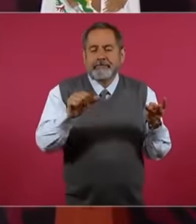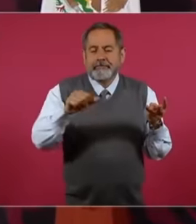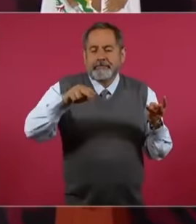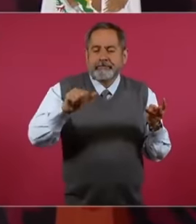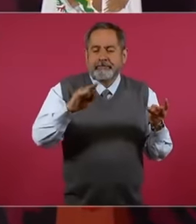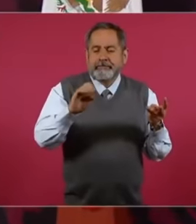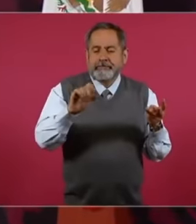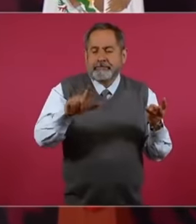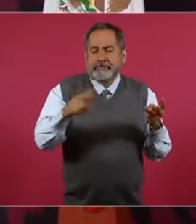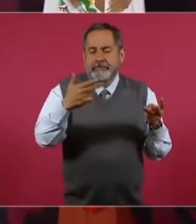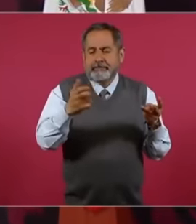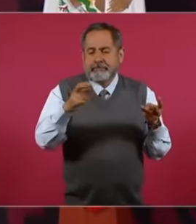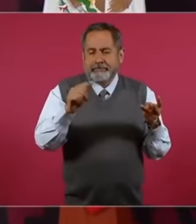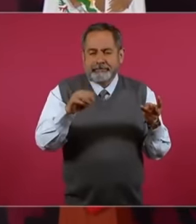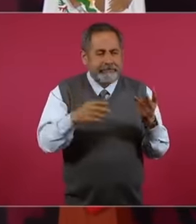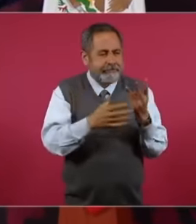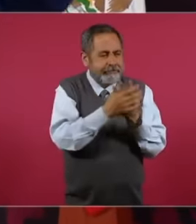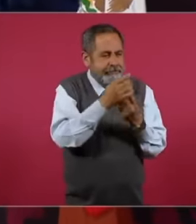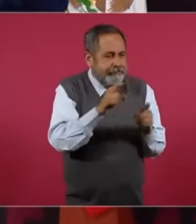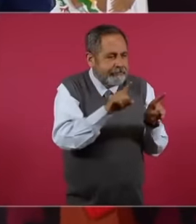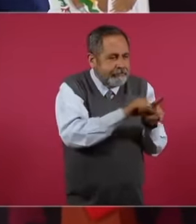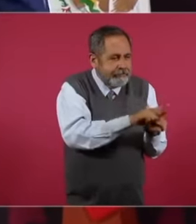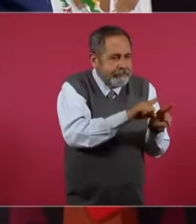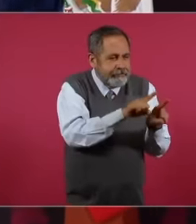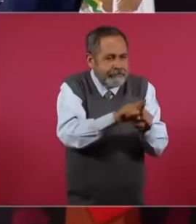Anabel Hernández hace lo mismo,